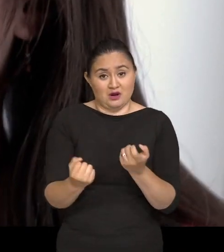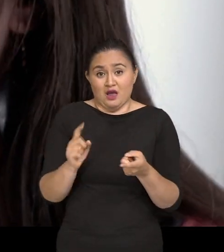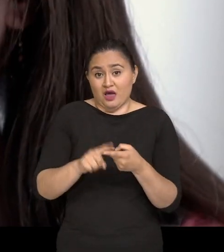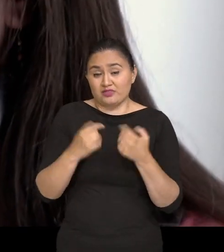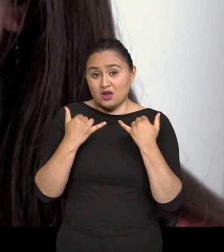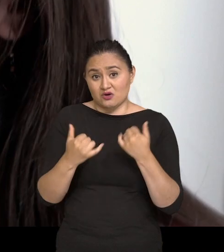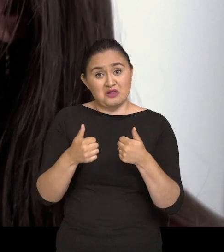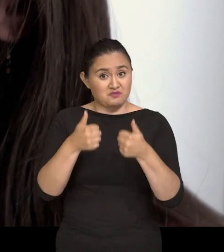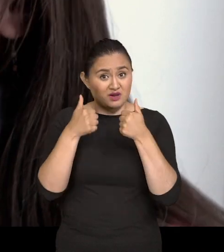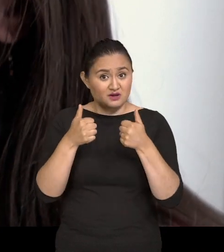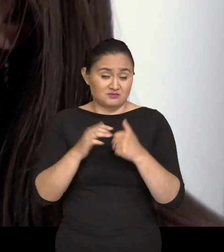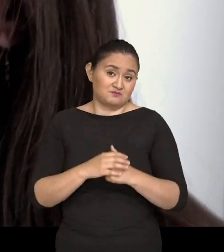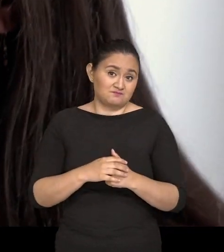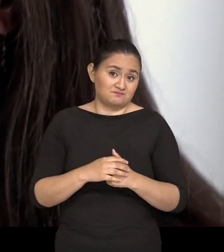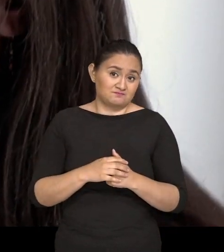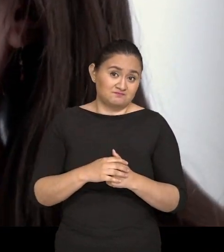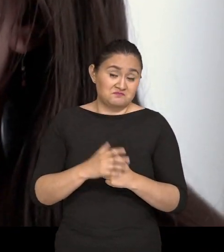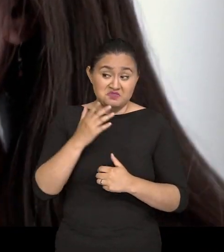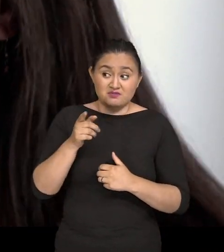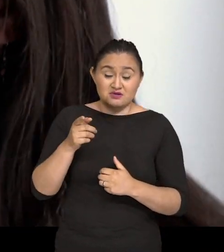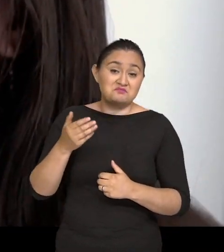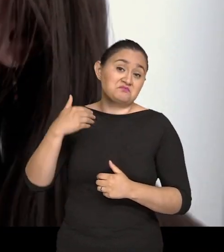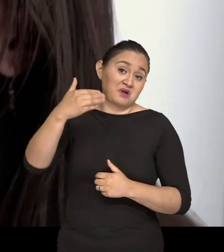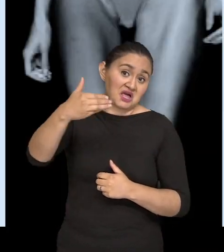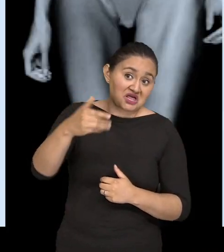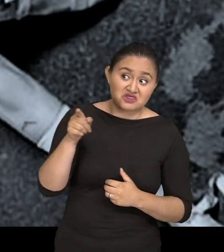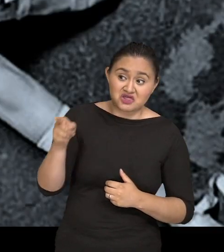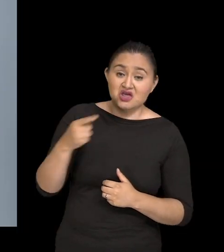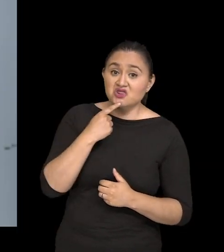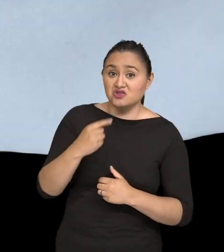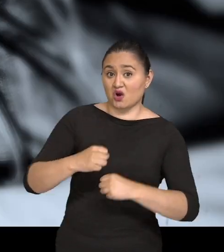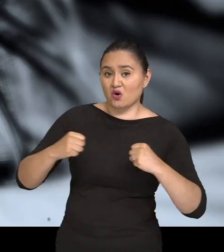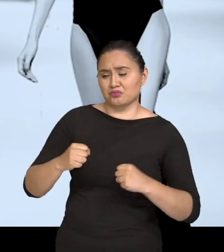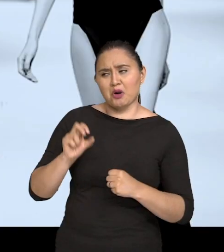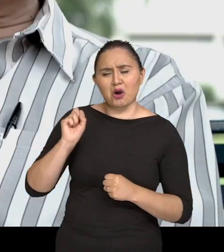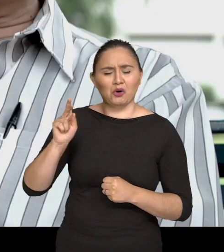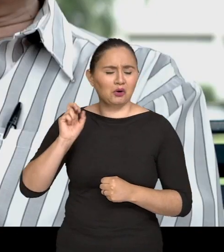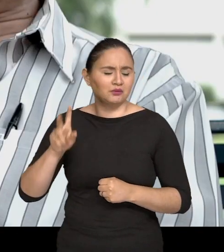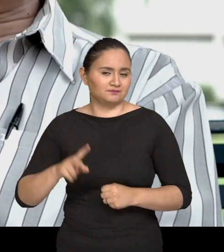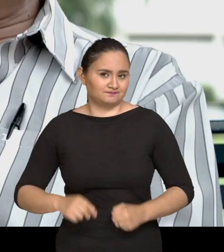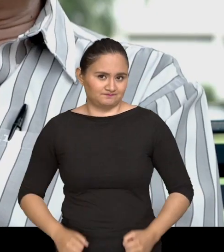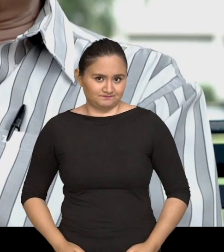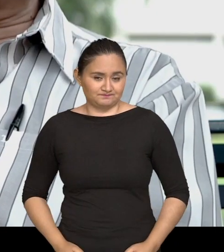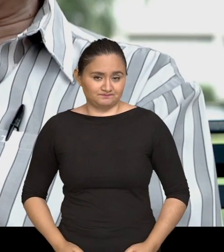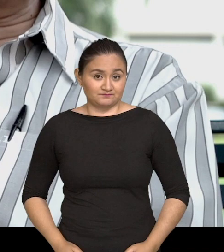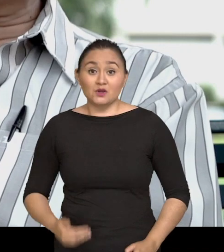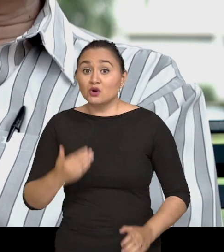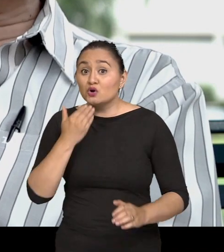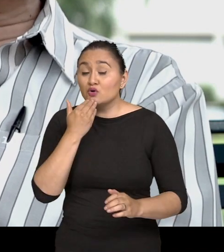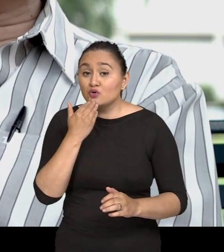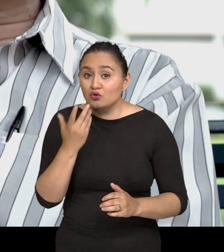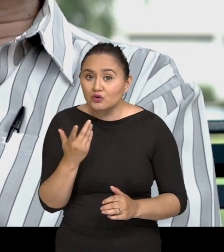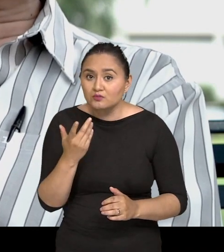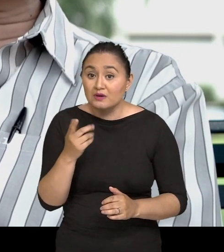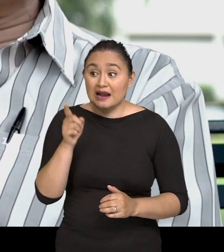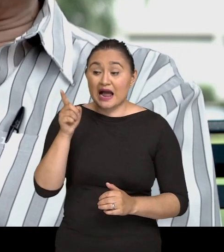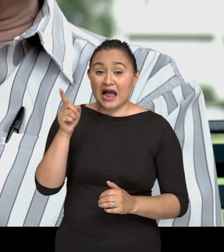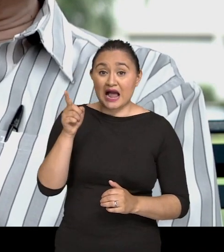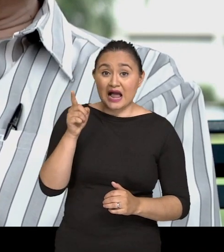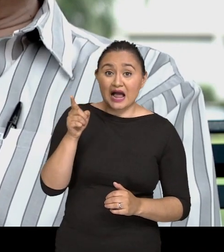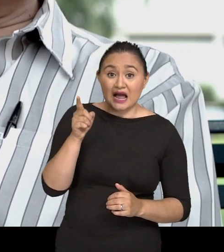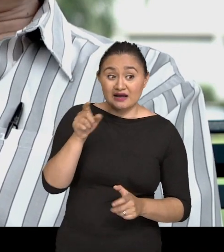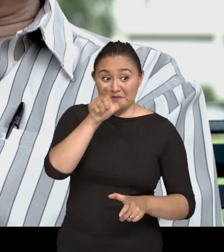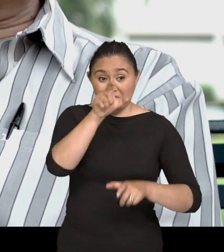pero si me llegan a decir eso yo hay aquí bien bueno el discurso que se maneja en un discurso del